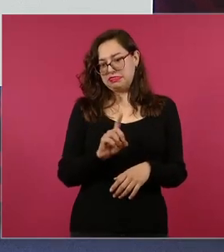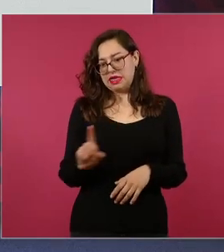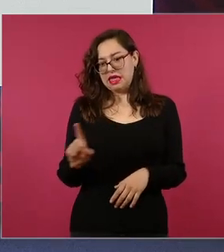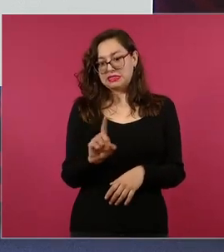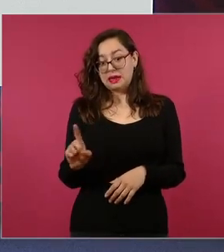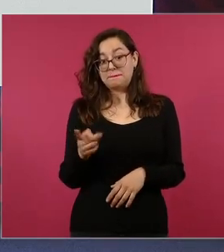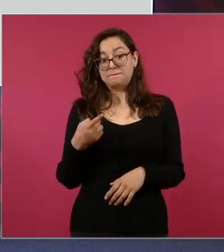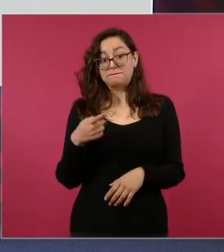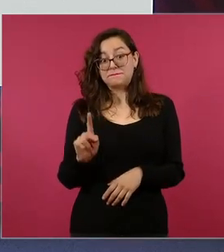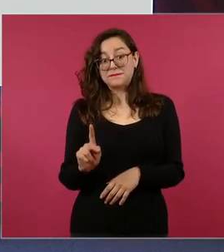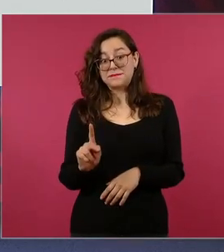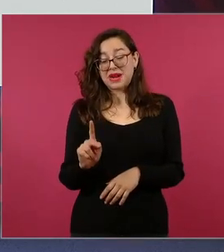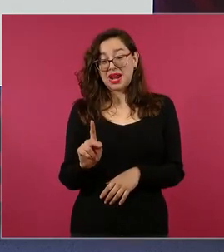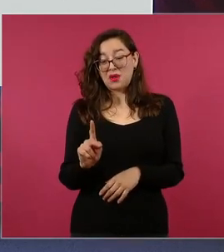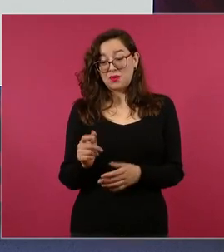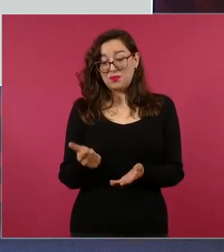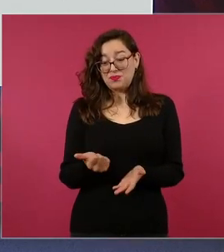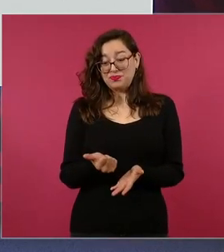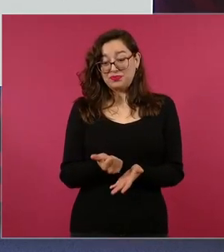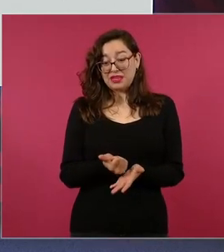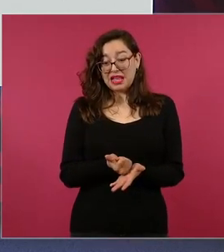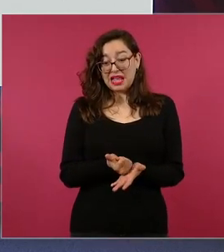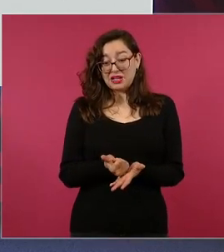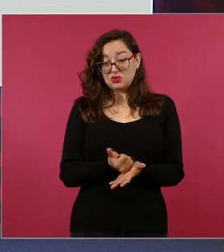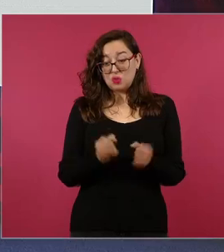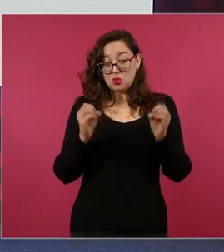Entonces, se unen